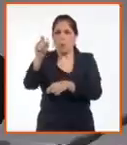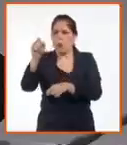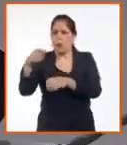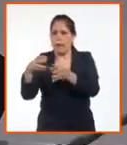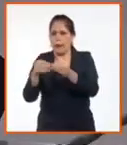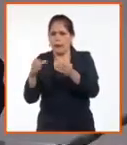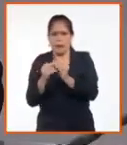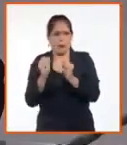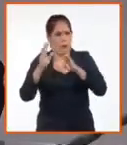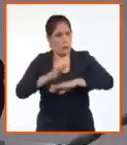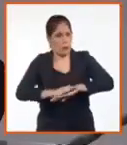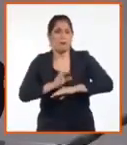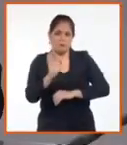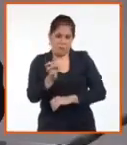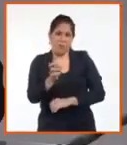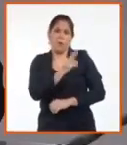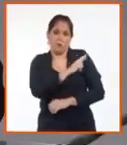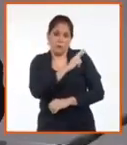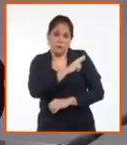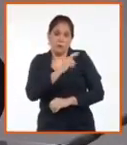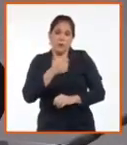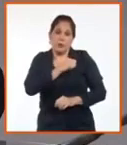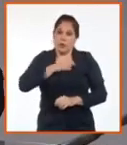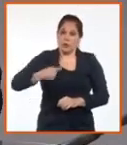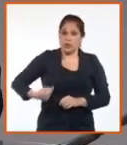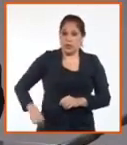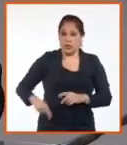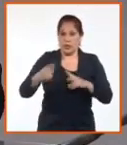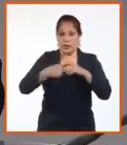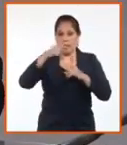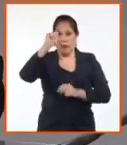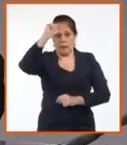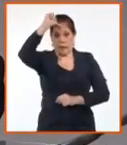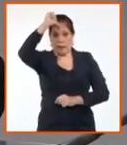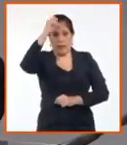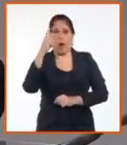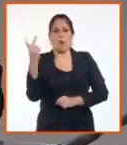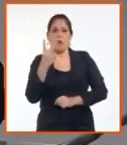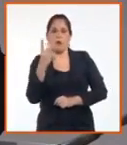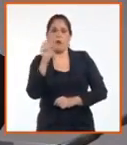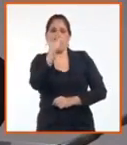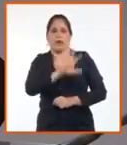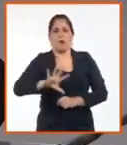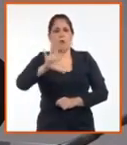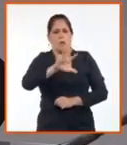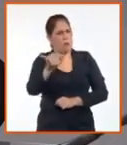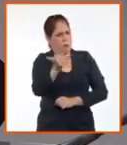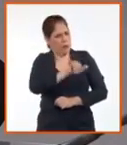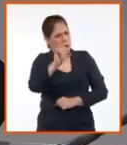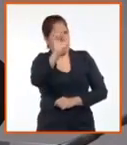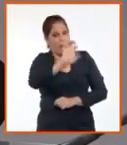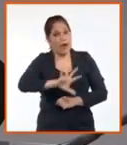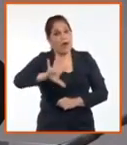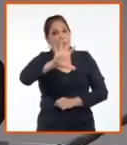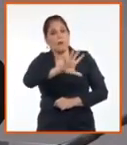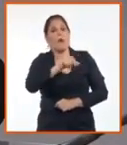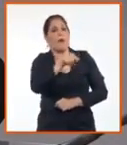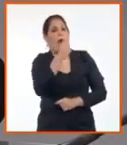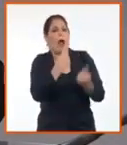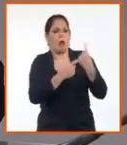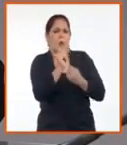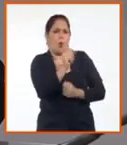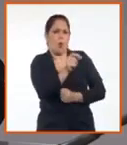exacto ahí ahí donde ha ido son los grandes productores de materias primas en europa también se se consigue algunas materias primas